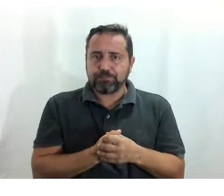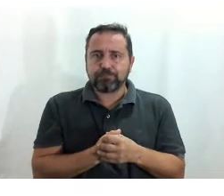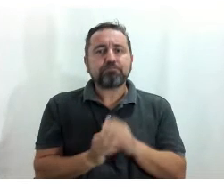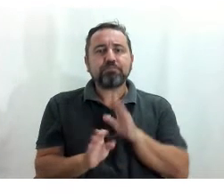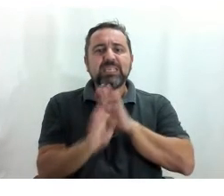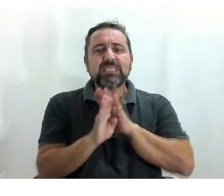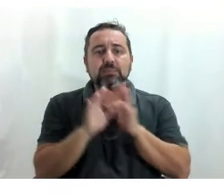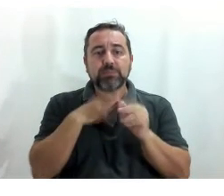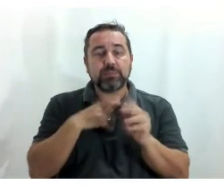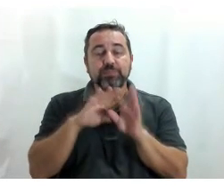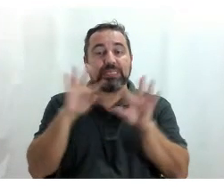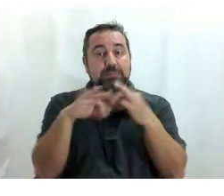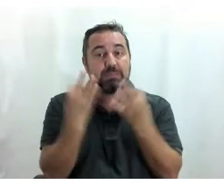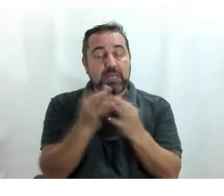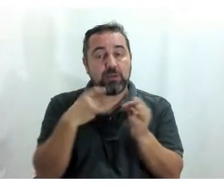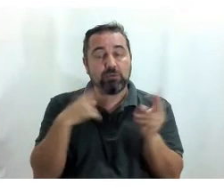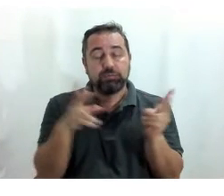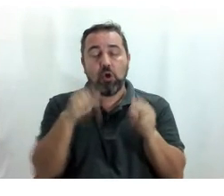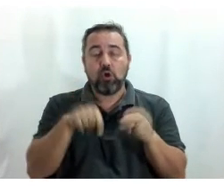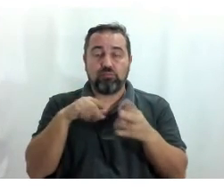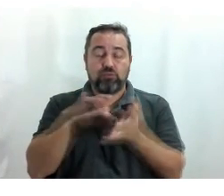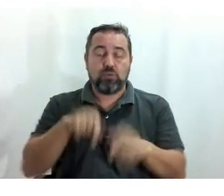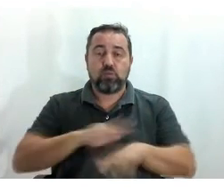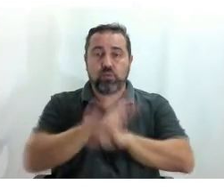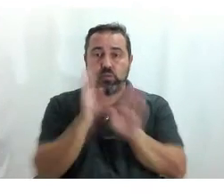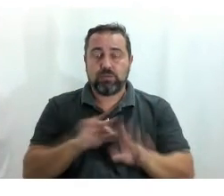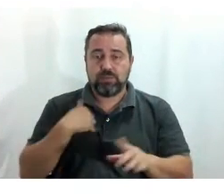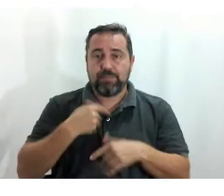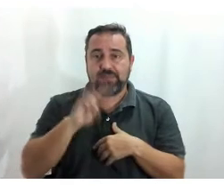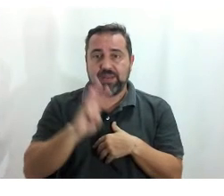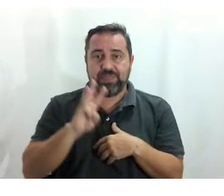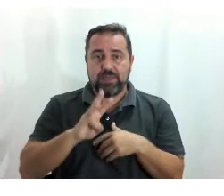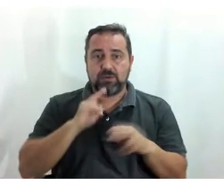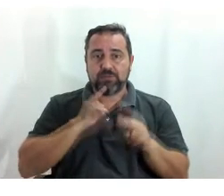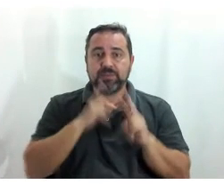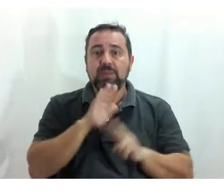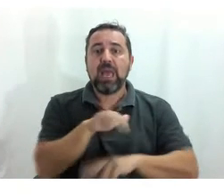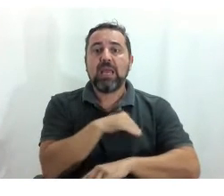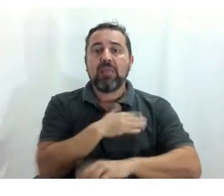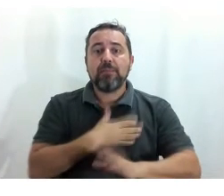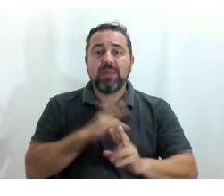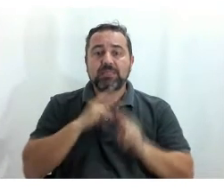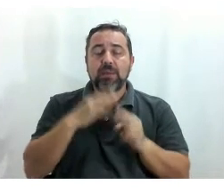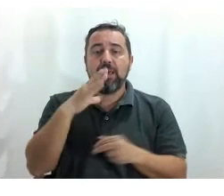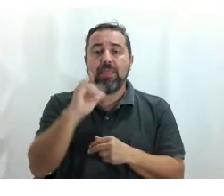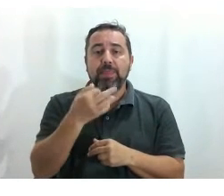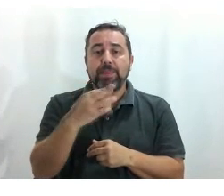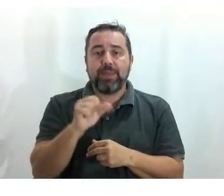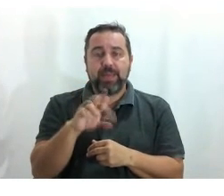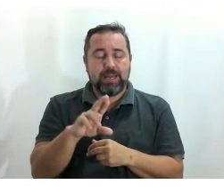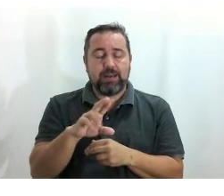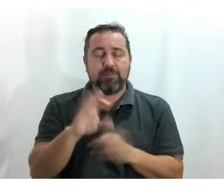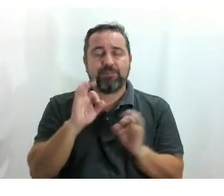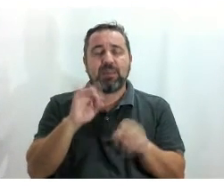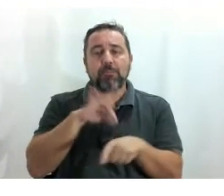la serie de seminarios y hoy concluimos con el tercer seminario de la Academia del Ciberer para Pacientes